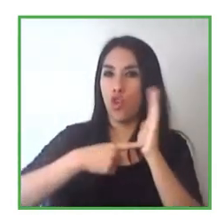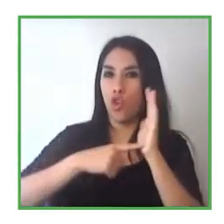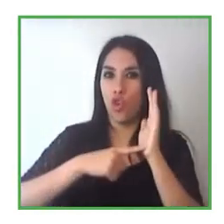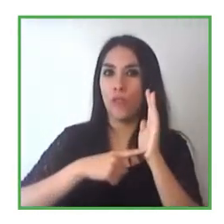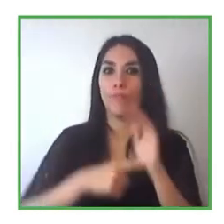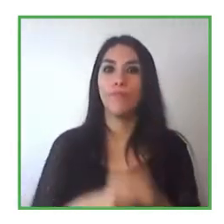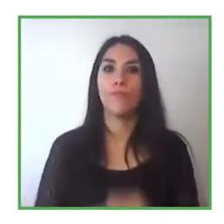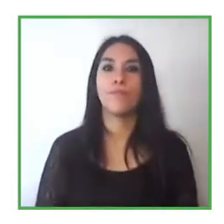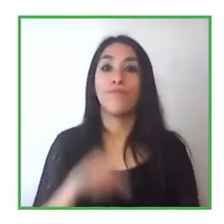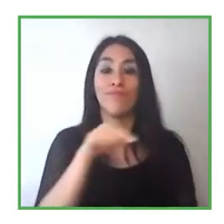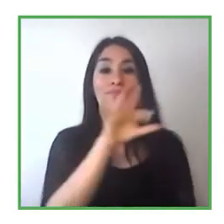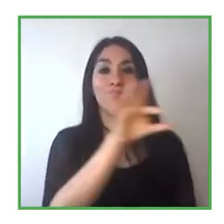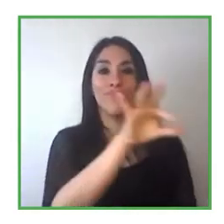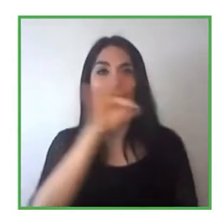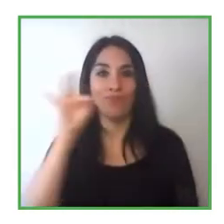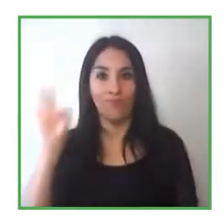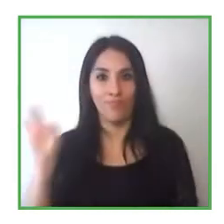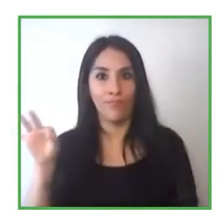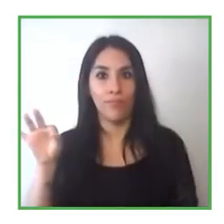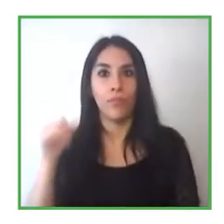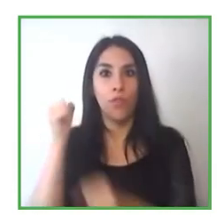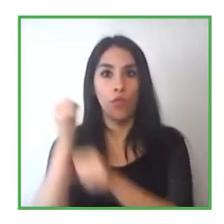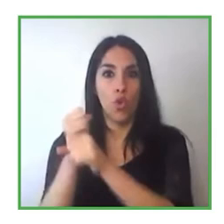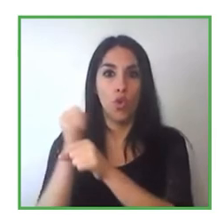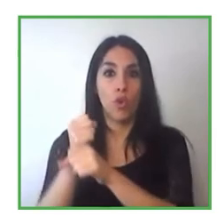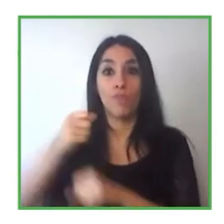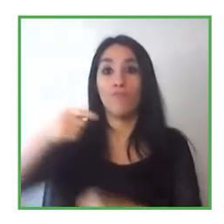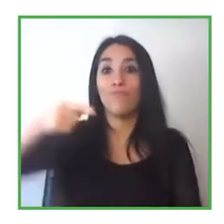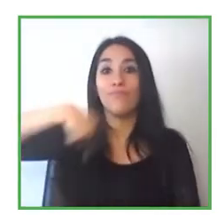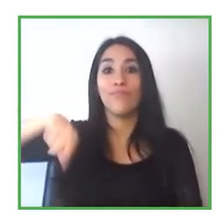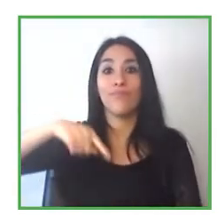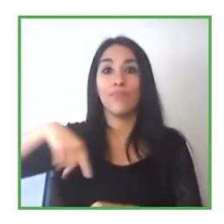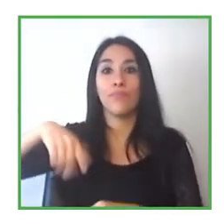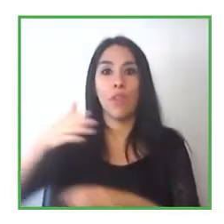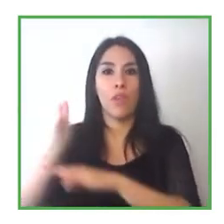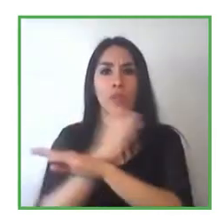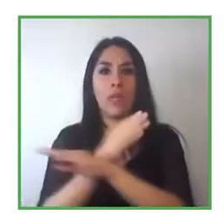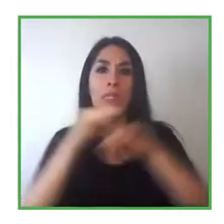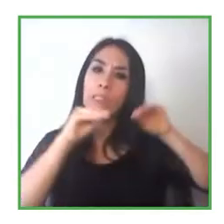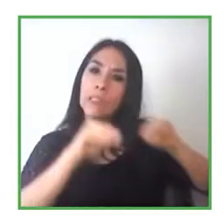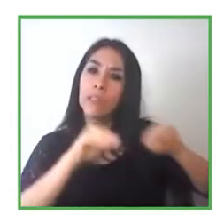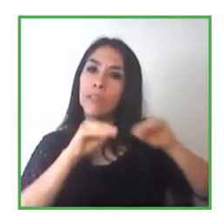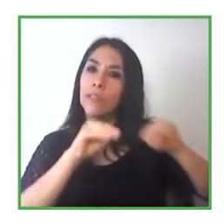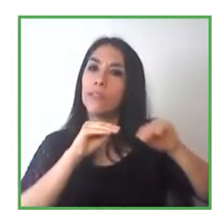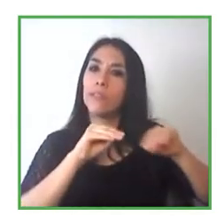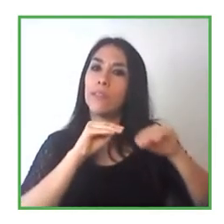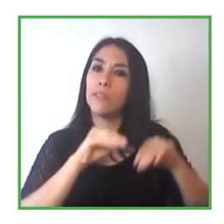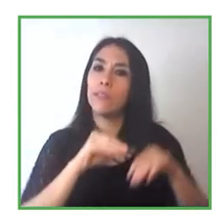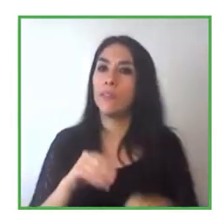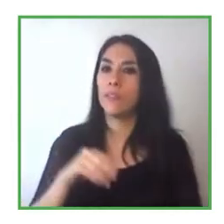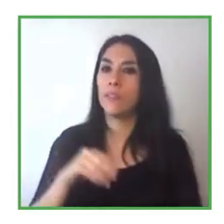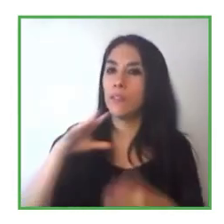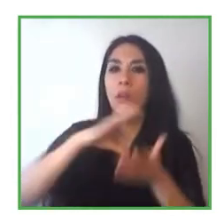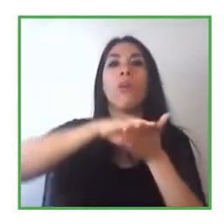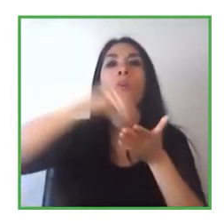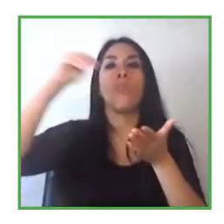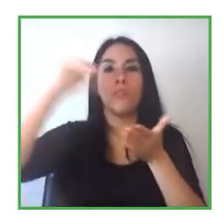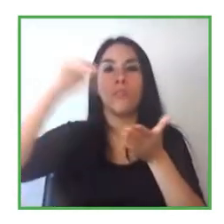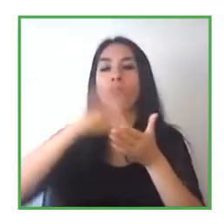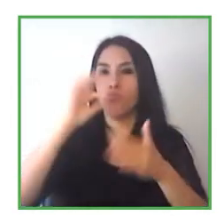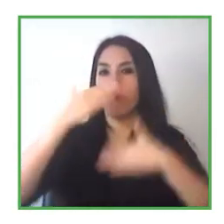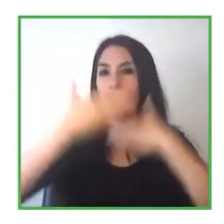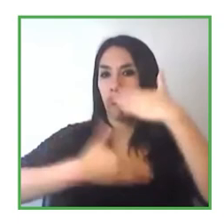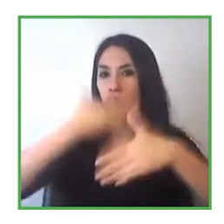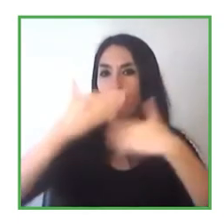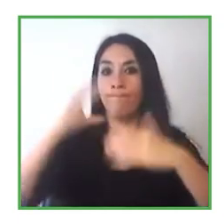niveles. El prospector de una entidad social, lo que hace es prospectar, diríamos, las empresas de kilómetro cero, por tanto,